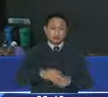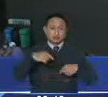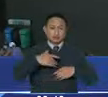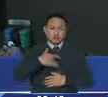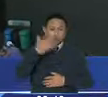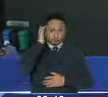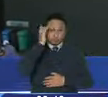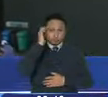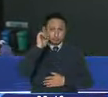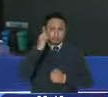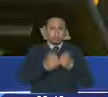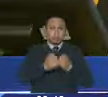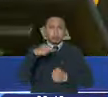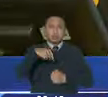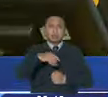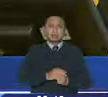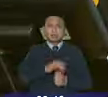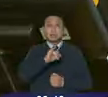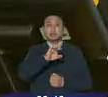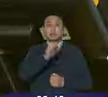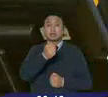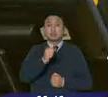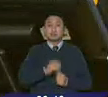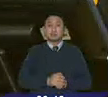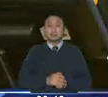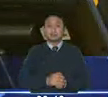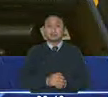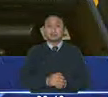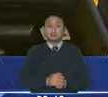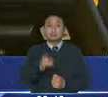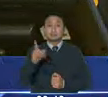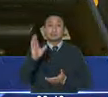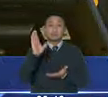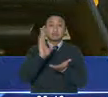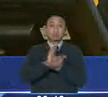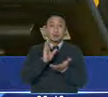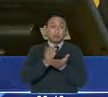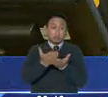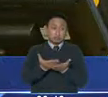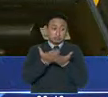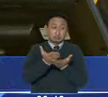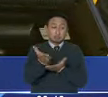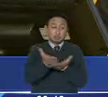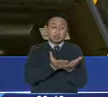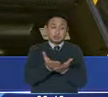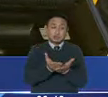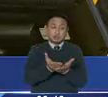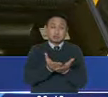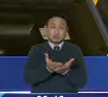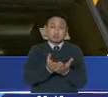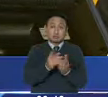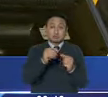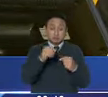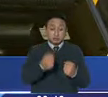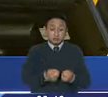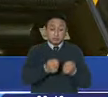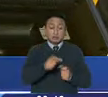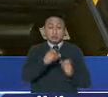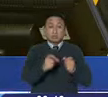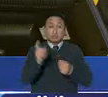por la situación del IES. El Seguro Social brinde los servicios que debe brindar a